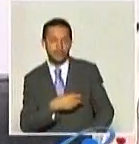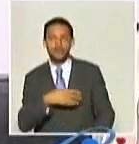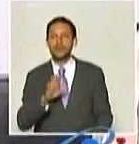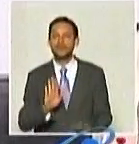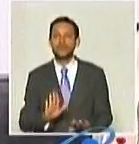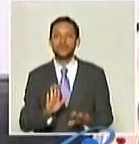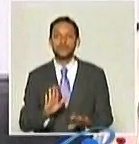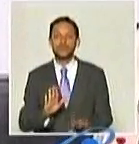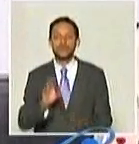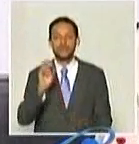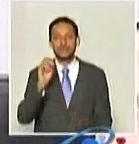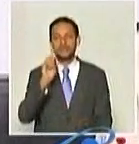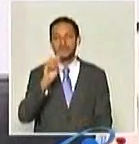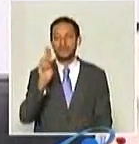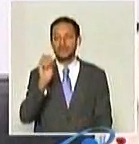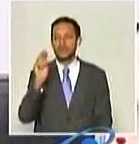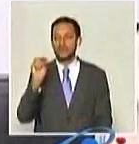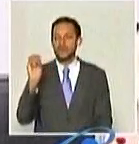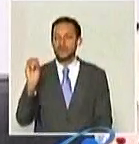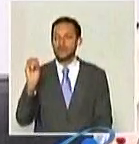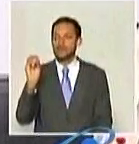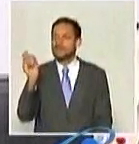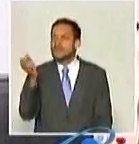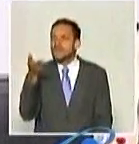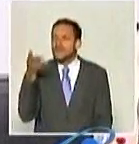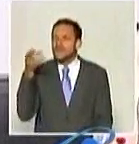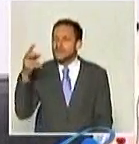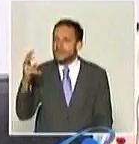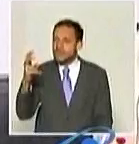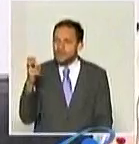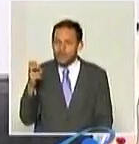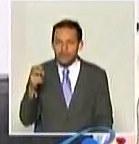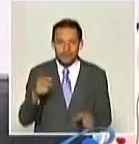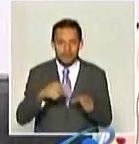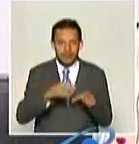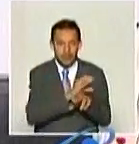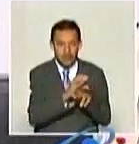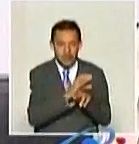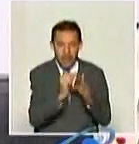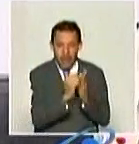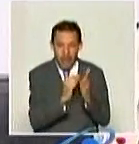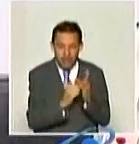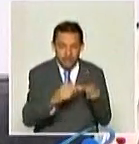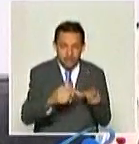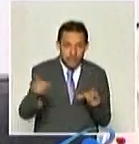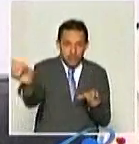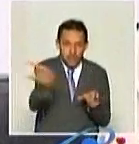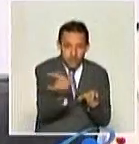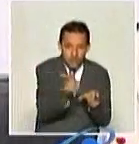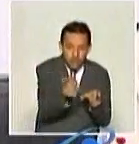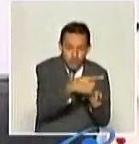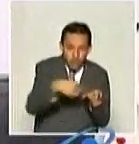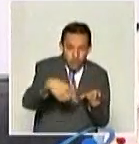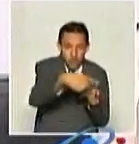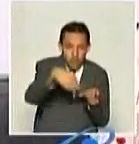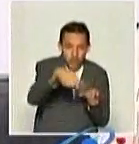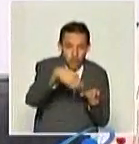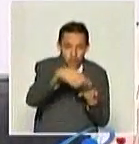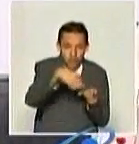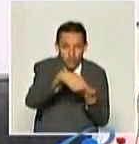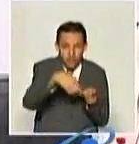determinada concentración. Generalmente yo utilizo 10 centímetros de ozono, los mezclo con 5 centímetros de